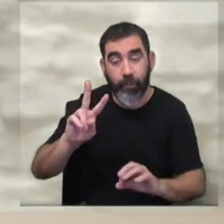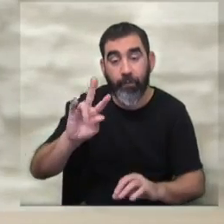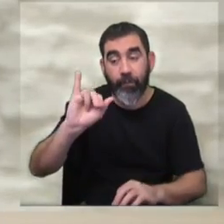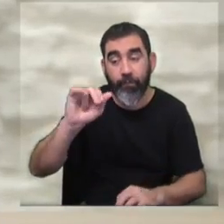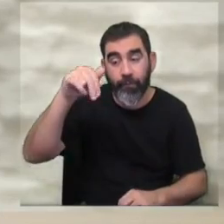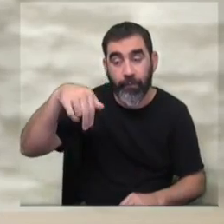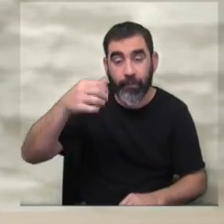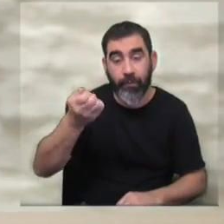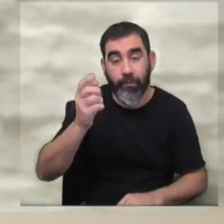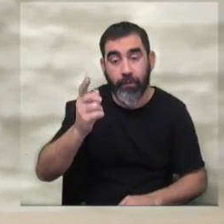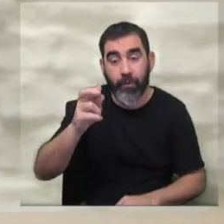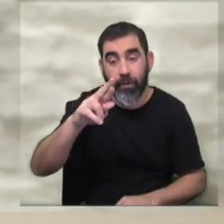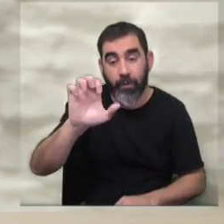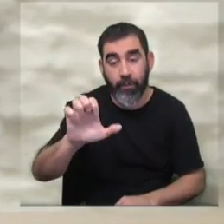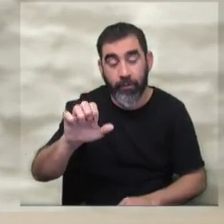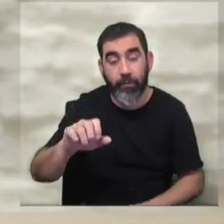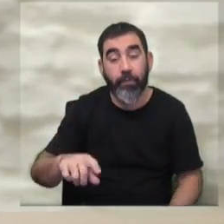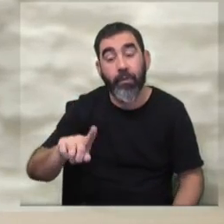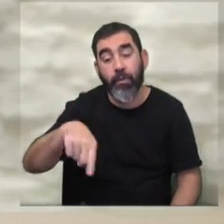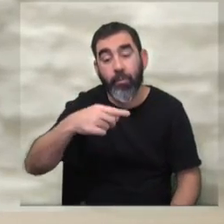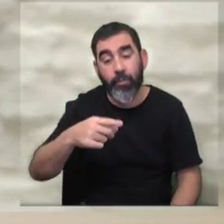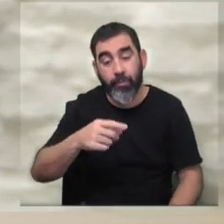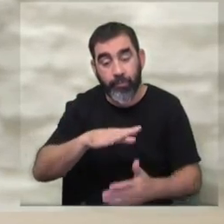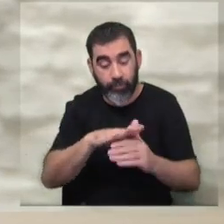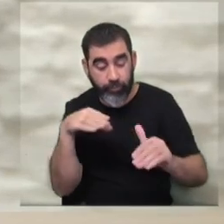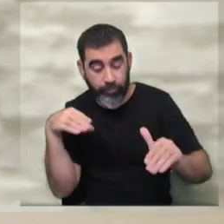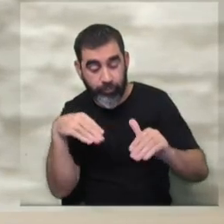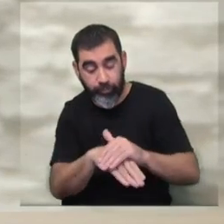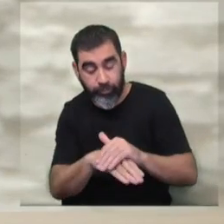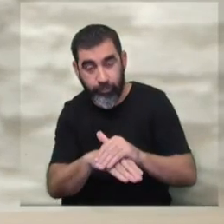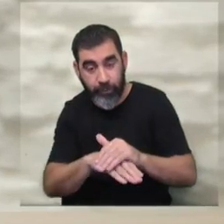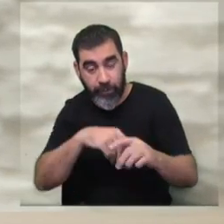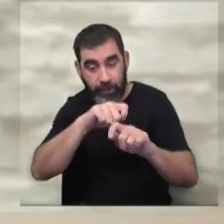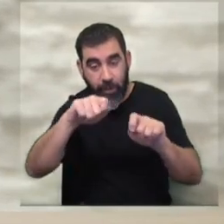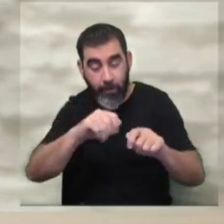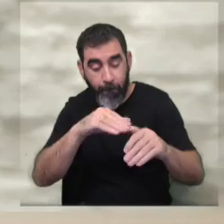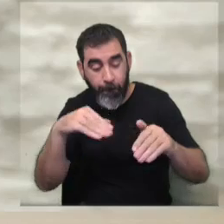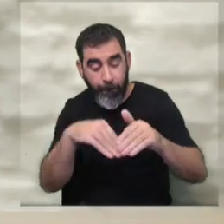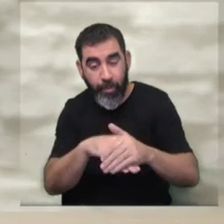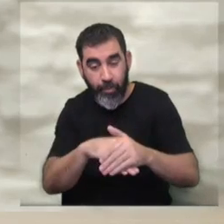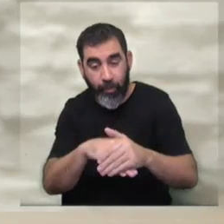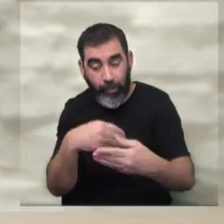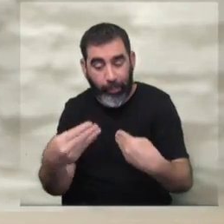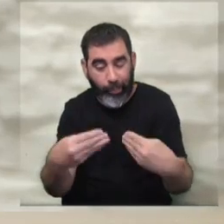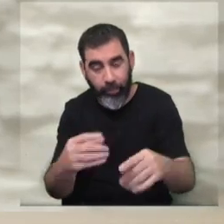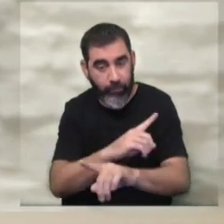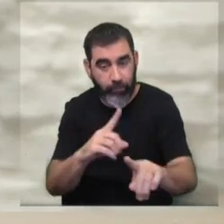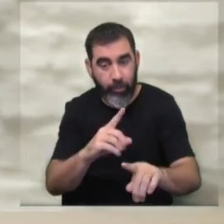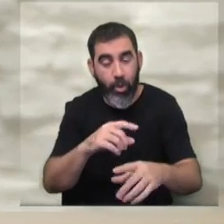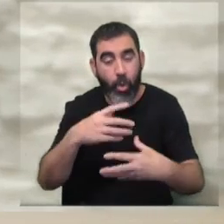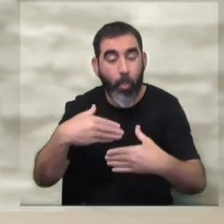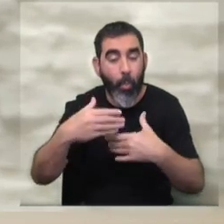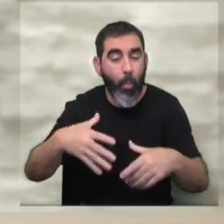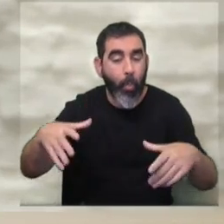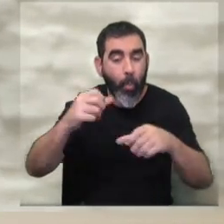la zapatilla y lo que hago es rellenar las zapatillas para que no se deformen con bolsas de